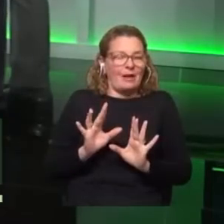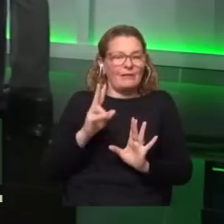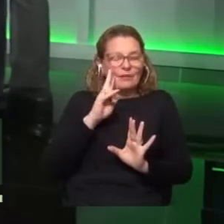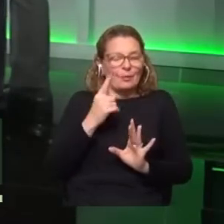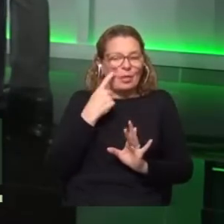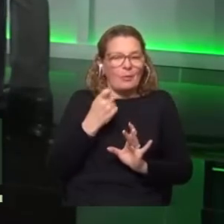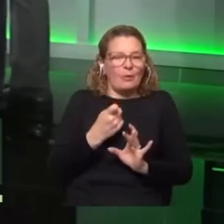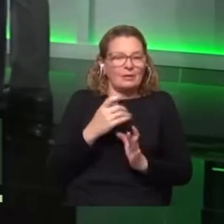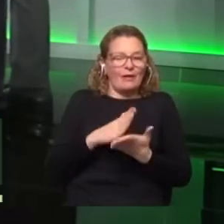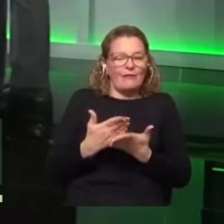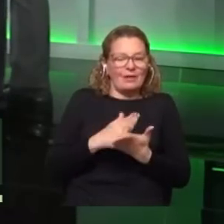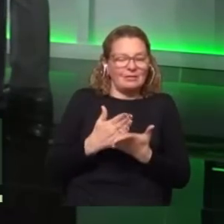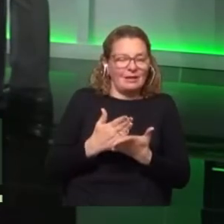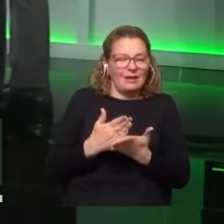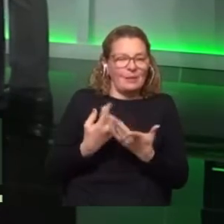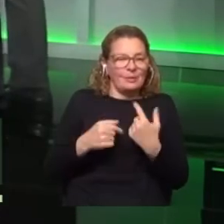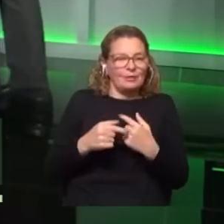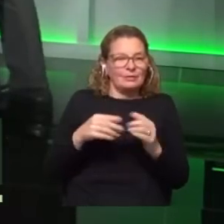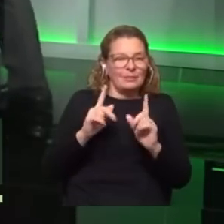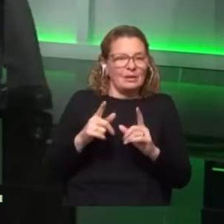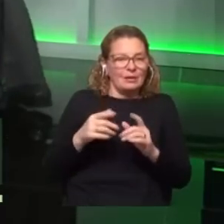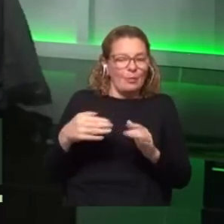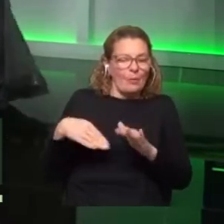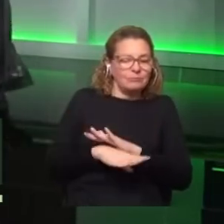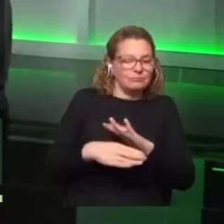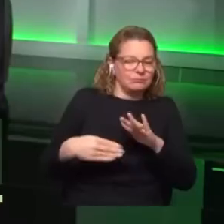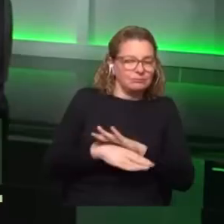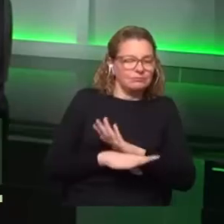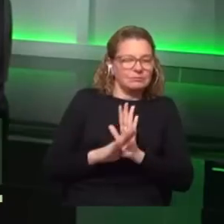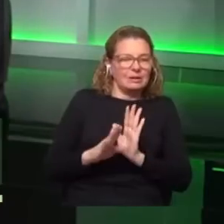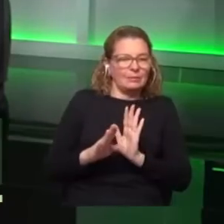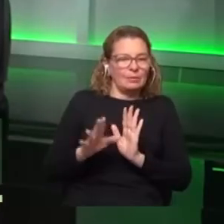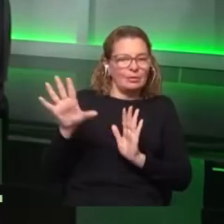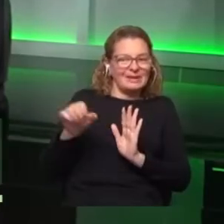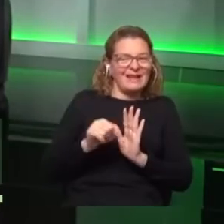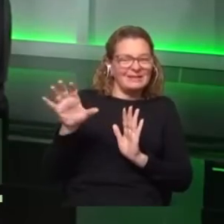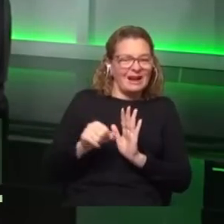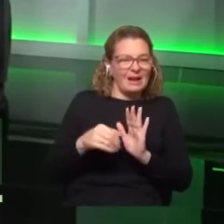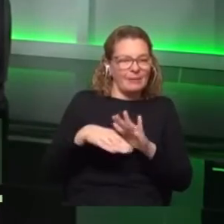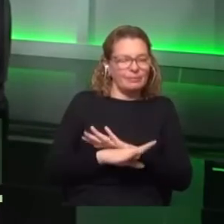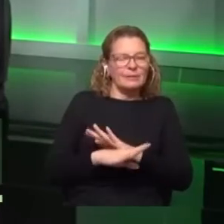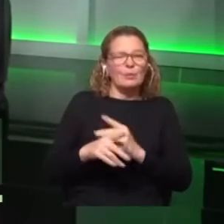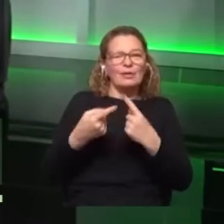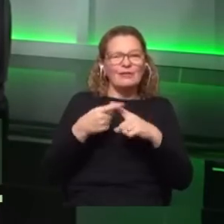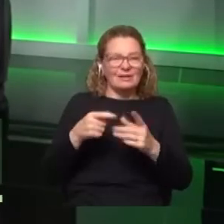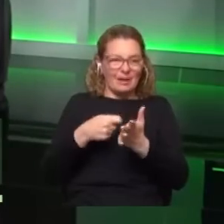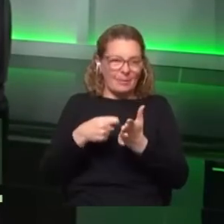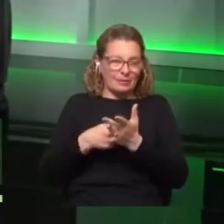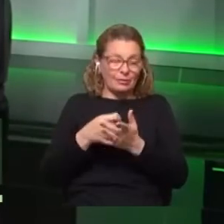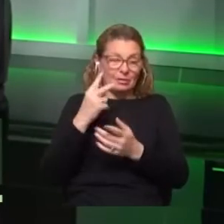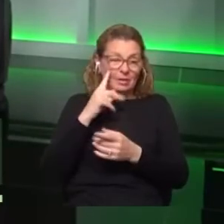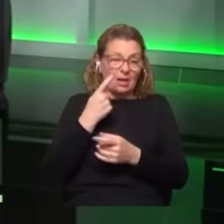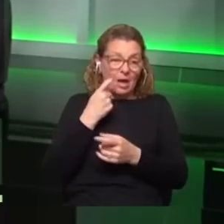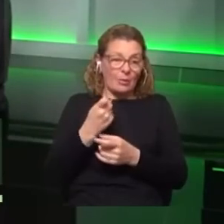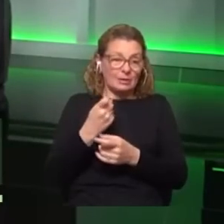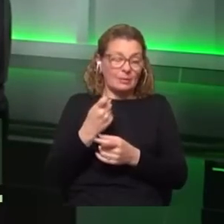directa por la frontera perforada pero la incidencia del contrabando justamente por la diferencia de precio Entonces eso es algo que se ve e impacta sobre todo